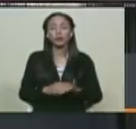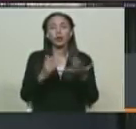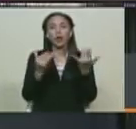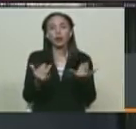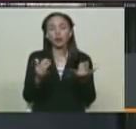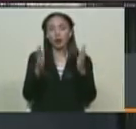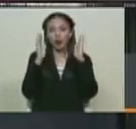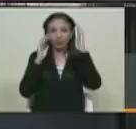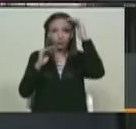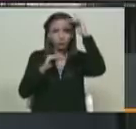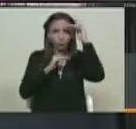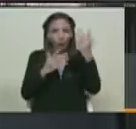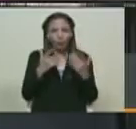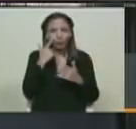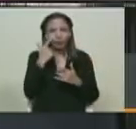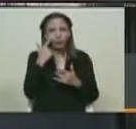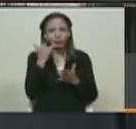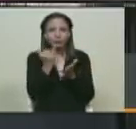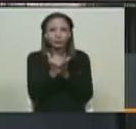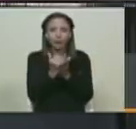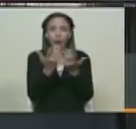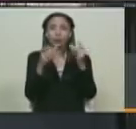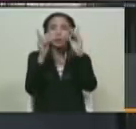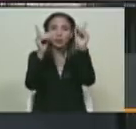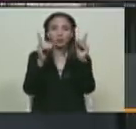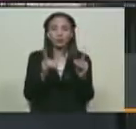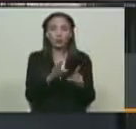todo esto, yo he decidido